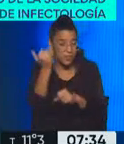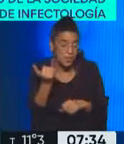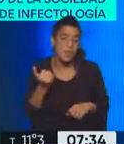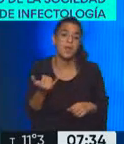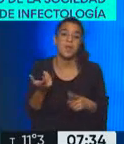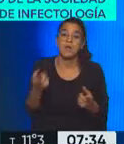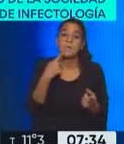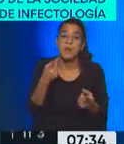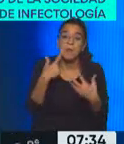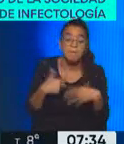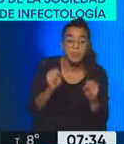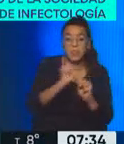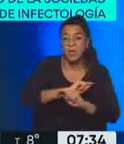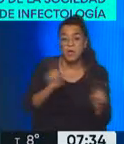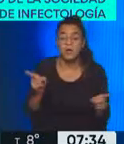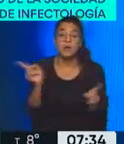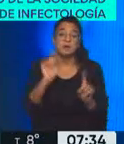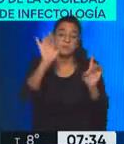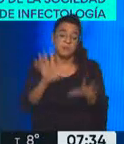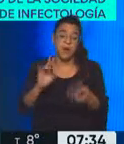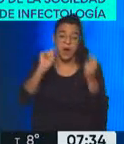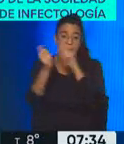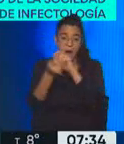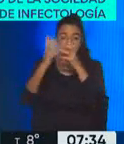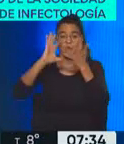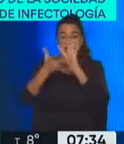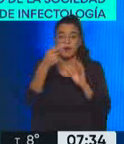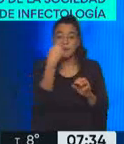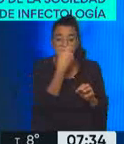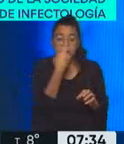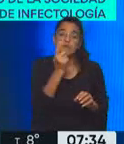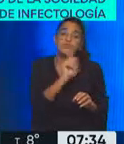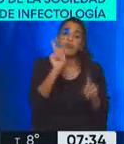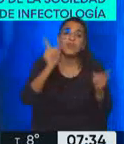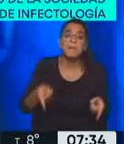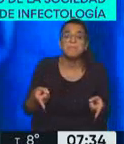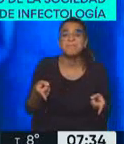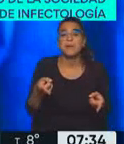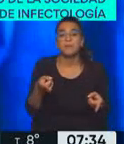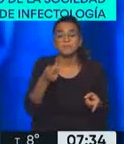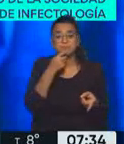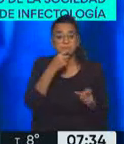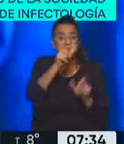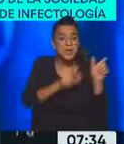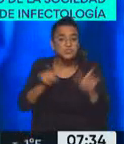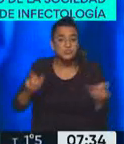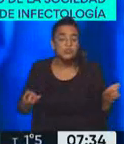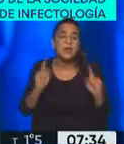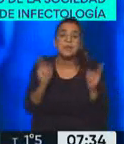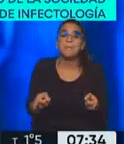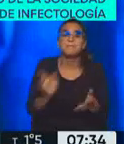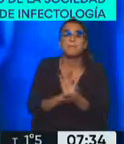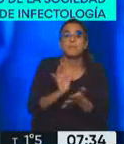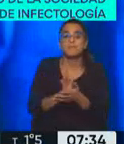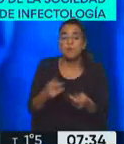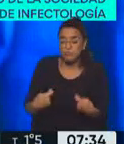que no se están diagnosticando no sólo por el cambio en la política de testeo sino también porque la gente también ya no está tan